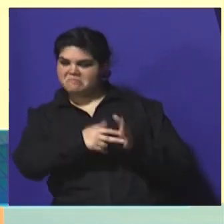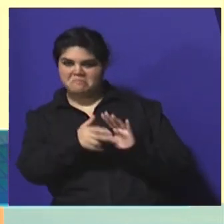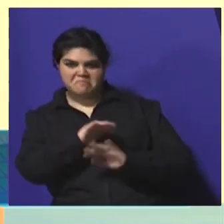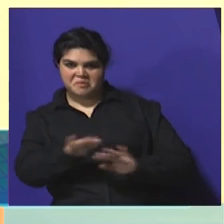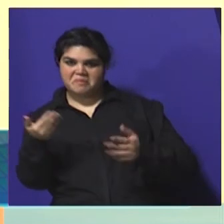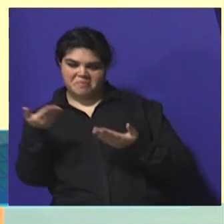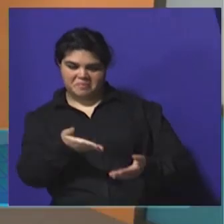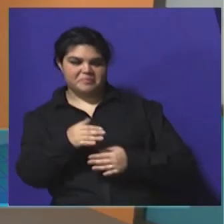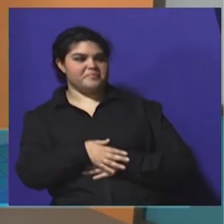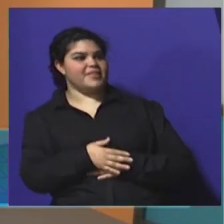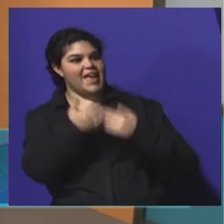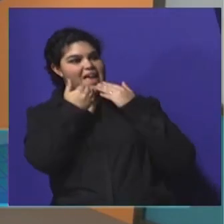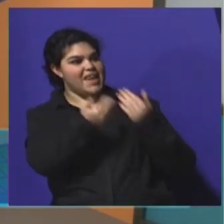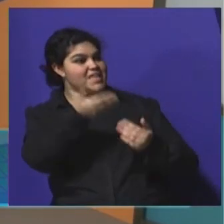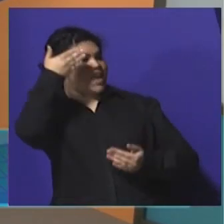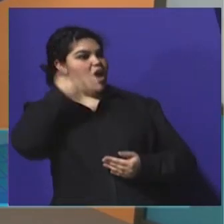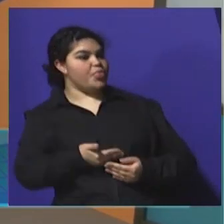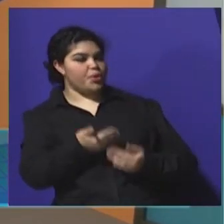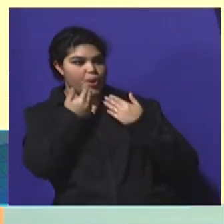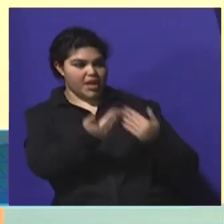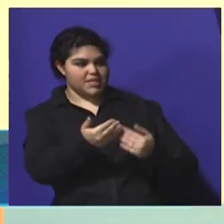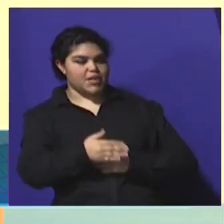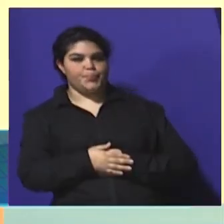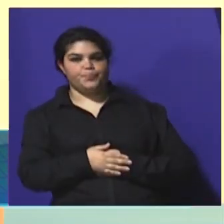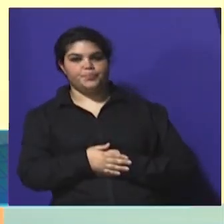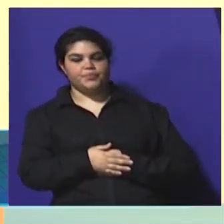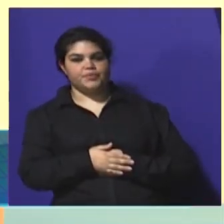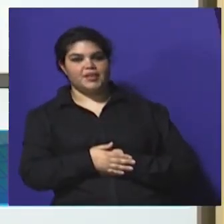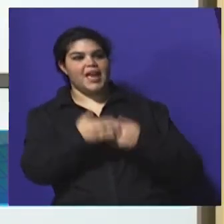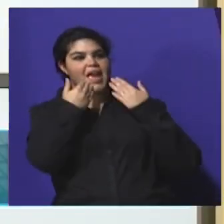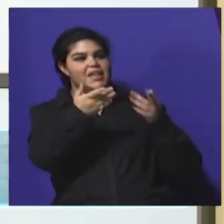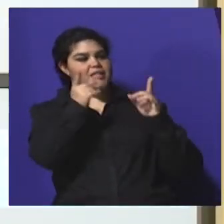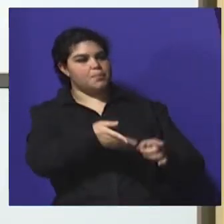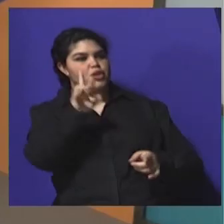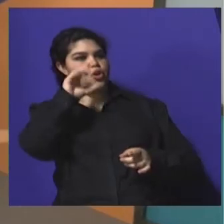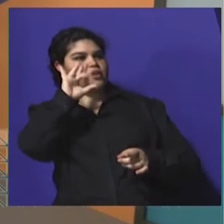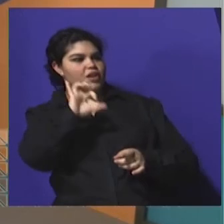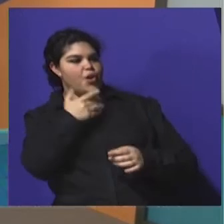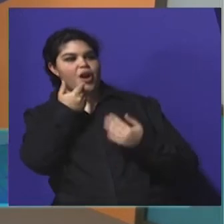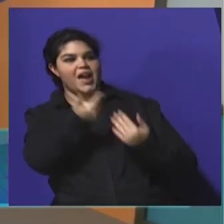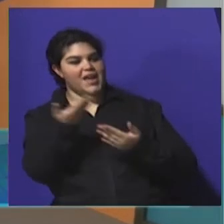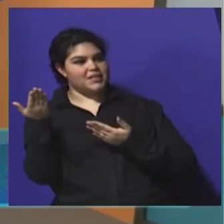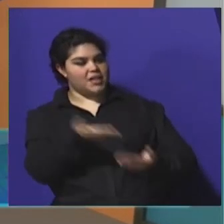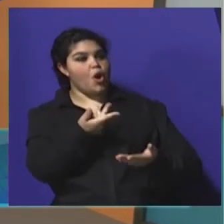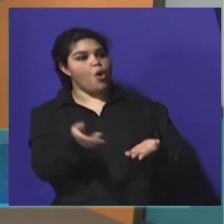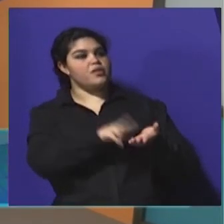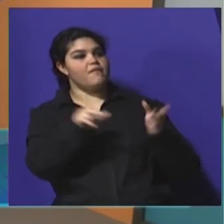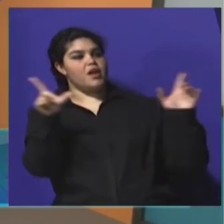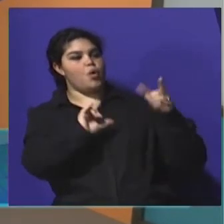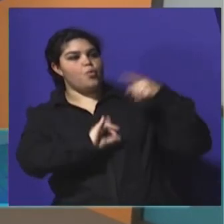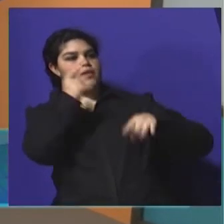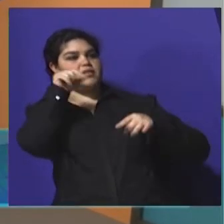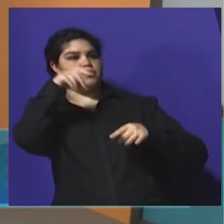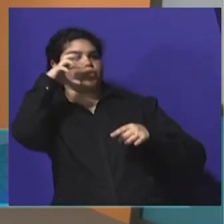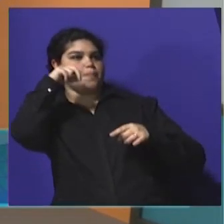muchísimas gracias gastón gracias gracias a ustedes por favor y gracias a rodrigo por venir al noticiero lo pueden volver a ver en universidad puntocom